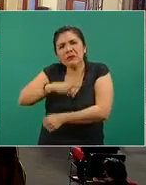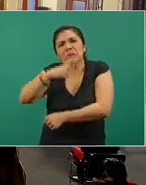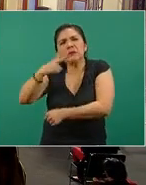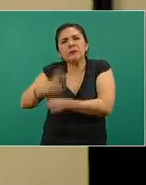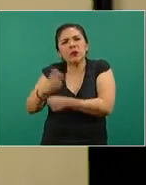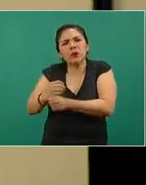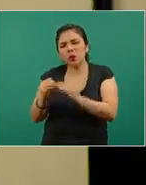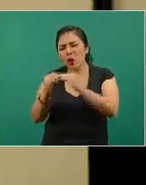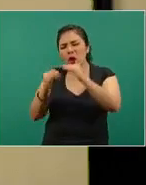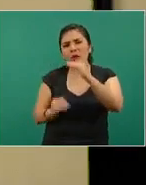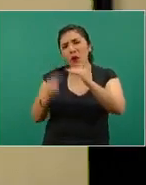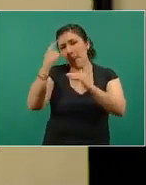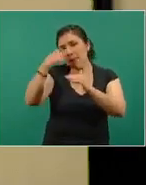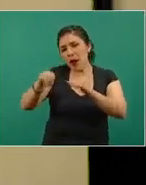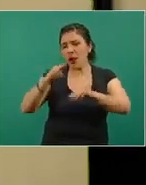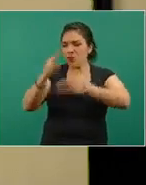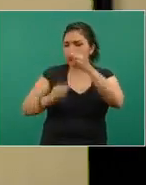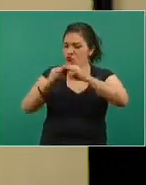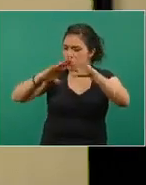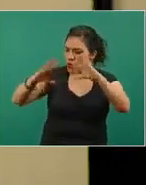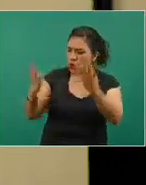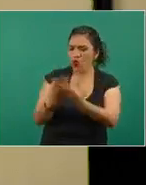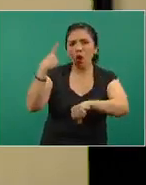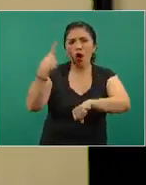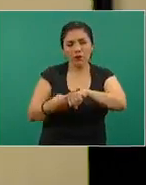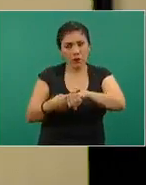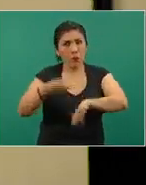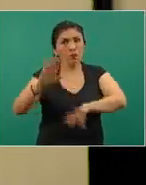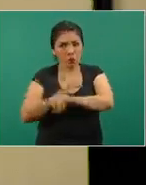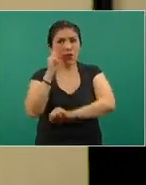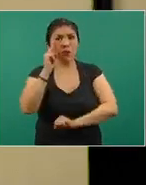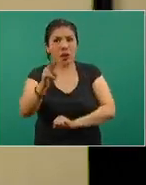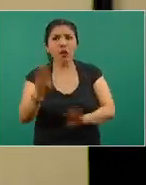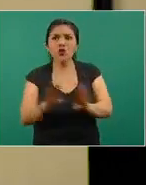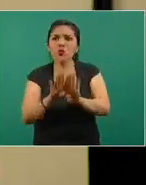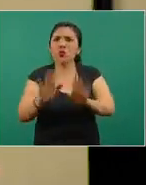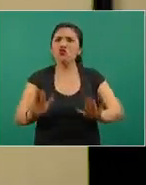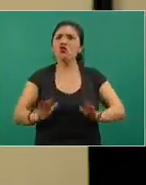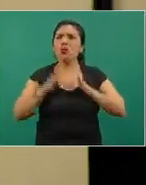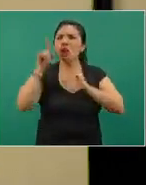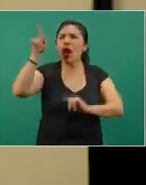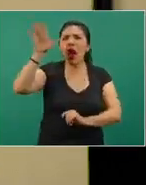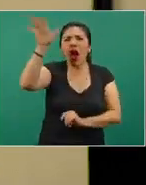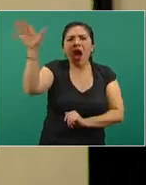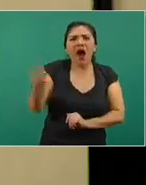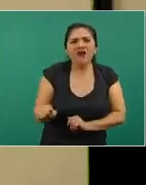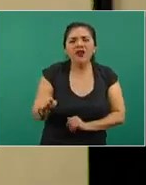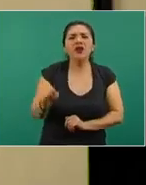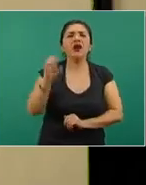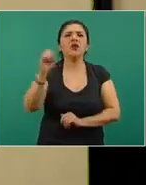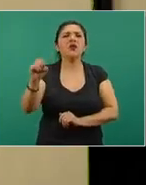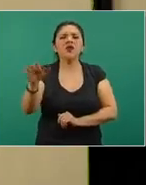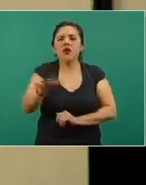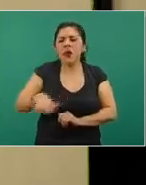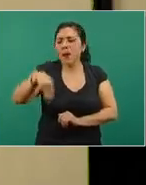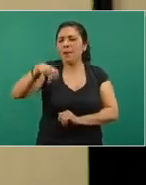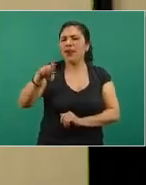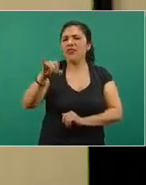los casos a nivel global? Porque sorprende la situación, ponte, de África, el Mediterráneo